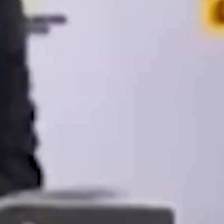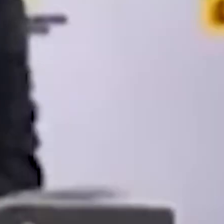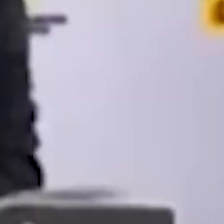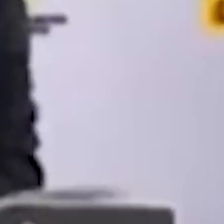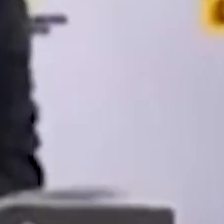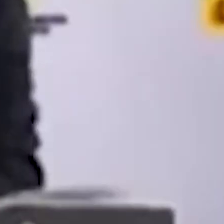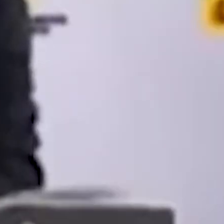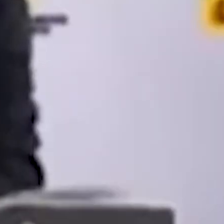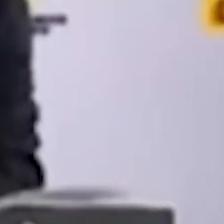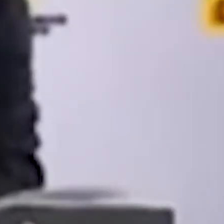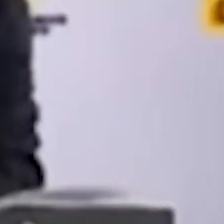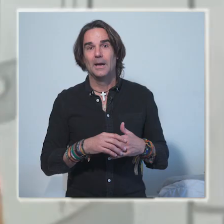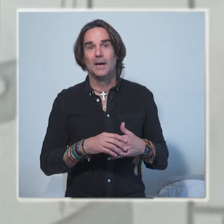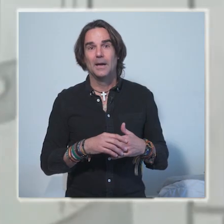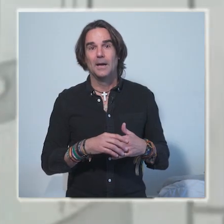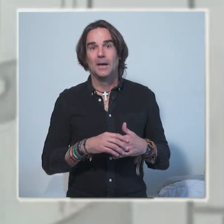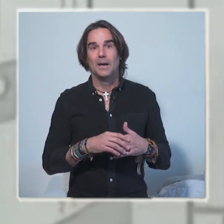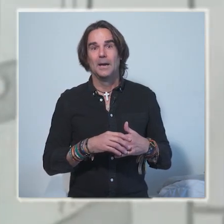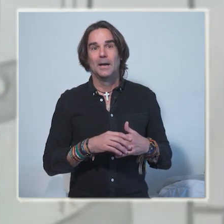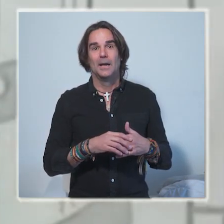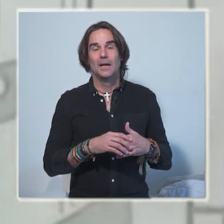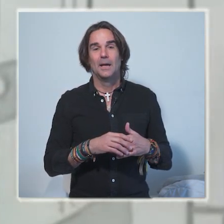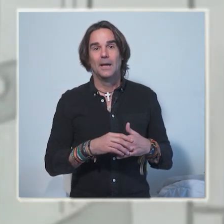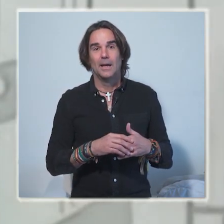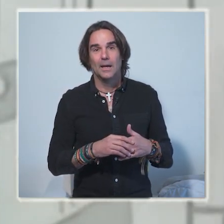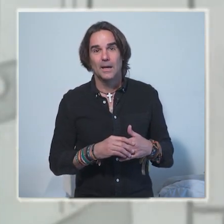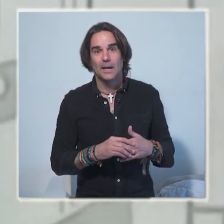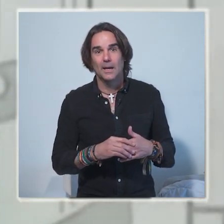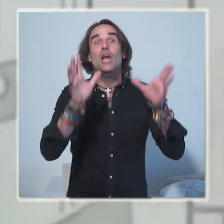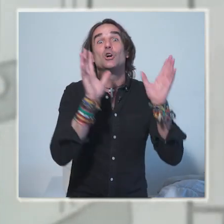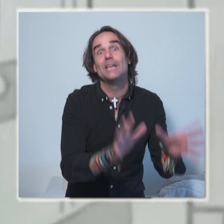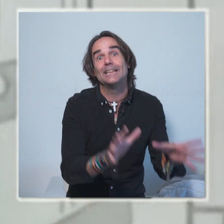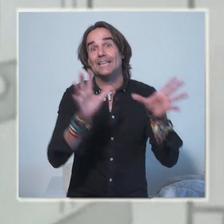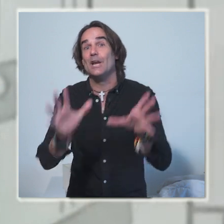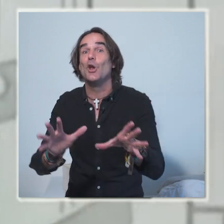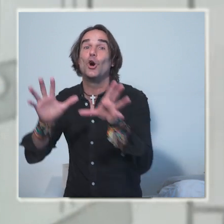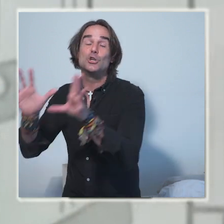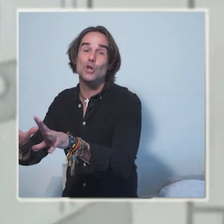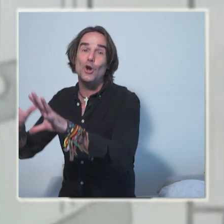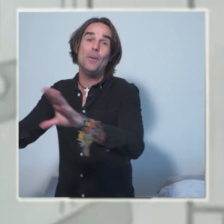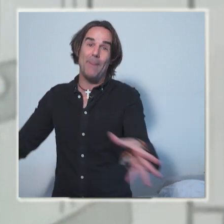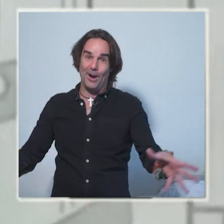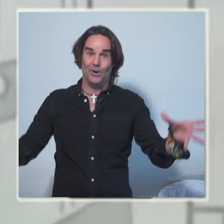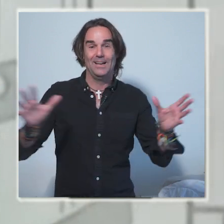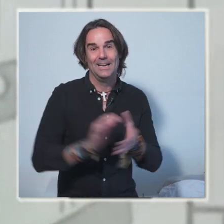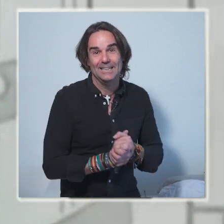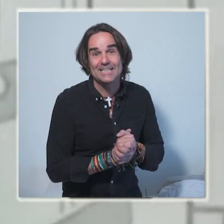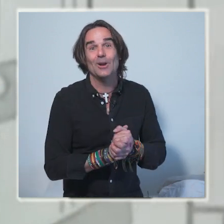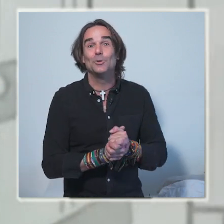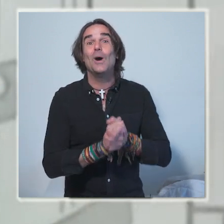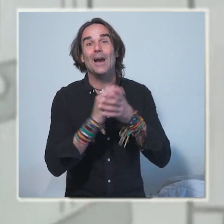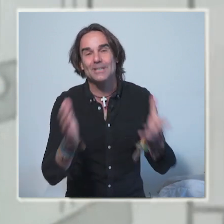ayuda el ministro Escrivá, que no sabe ni dónde mirar. Por tanto, los ERTE no son paro. Los ERTE no son paro,